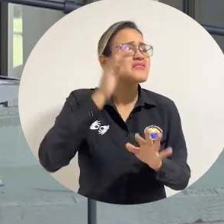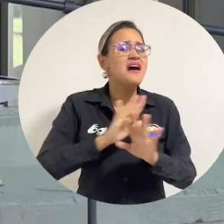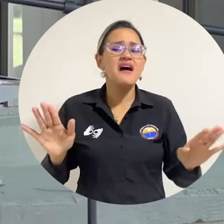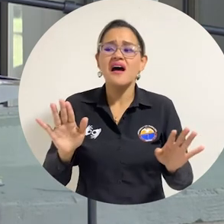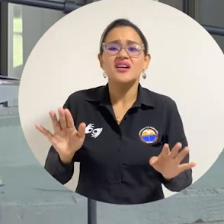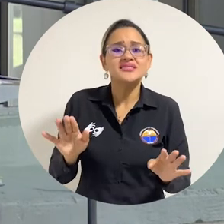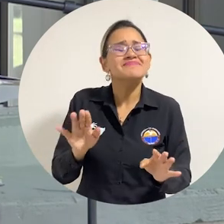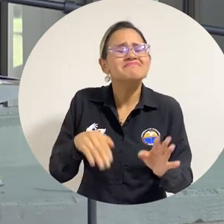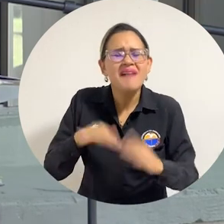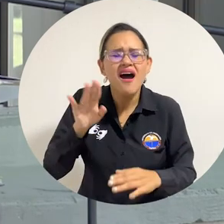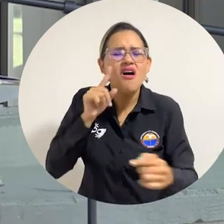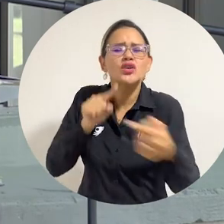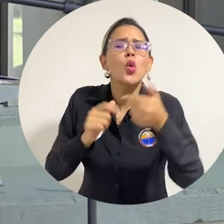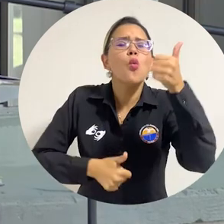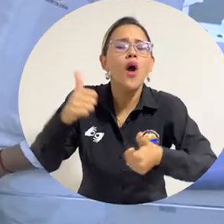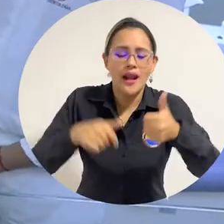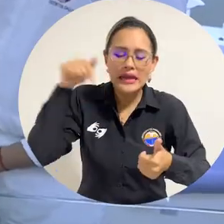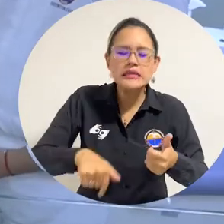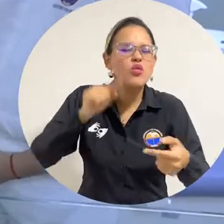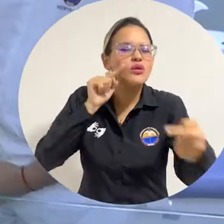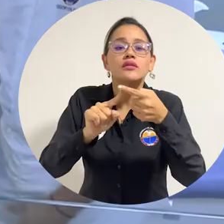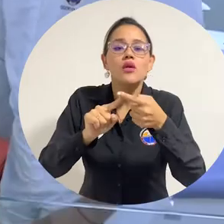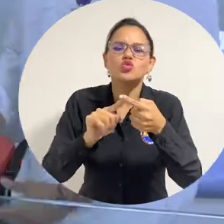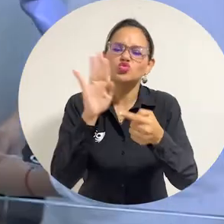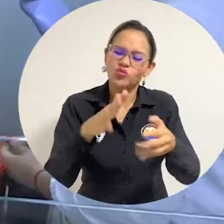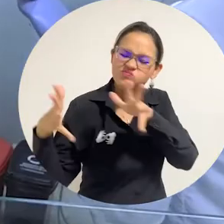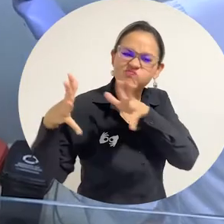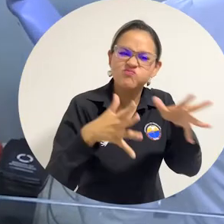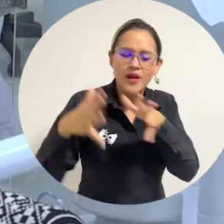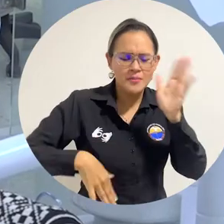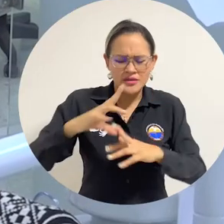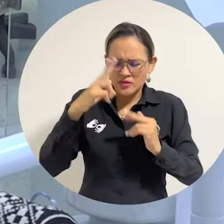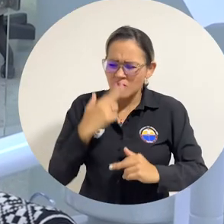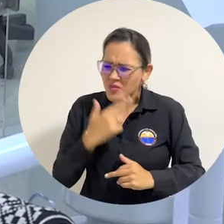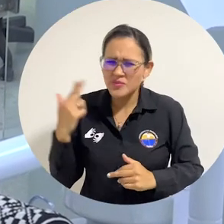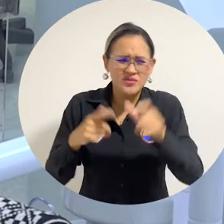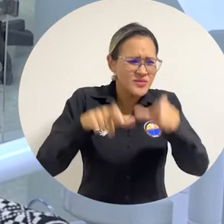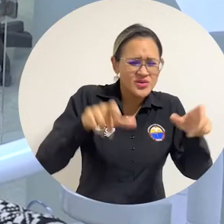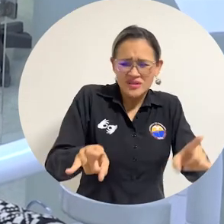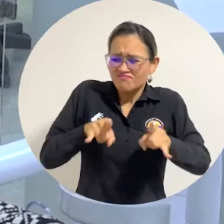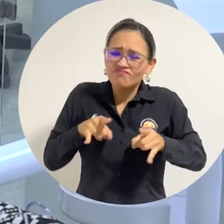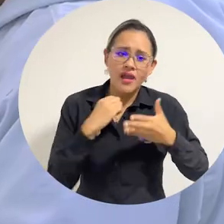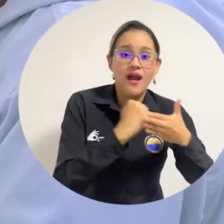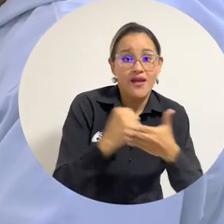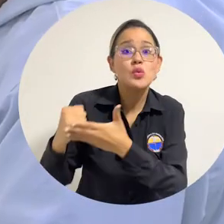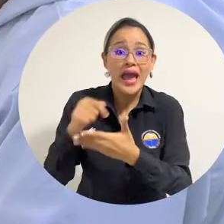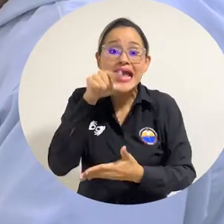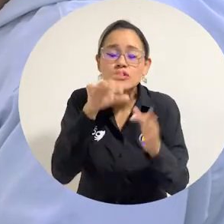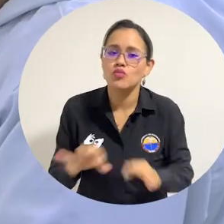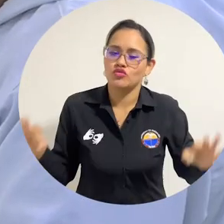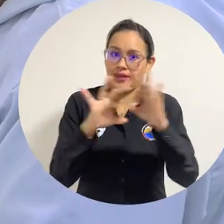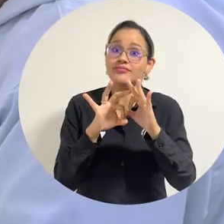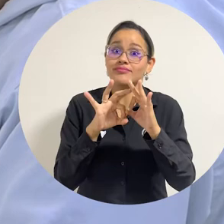ni este ni la universidad que el propósito central es educar personas. Que sean personas con compromiso social y con sensibilidad por el otro.